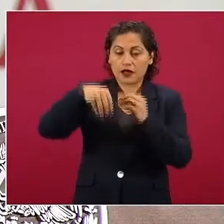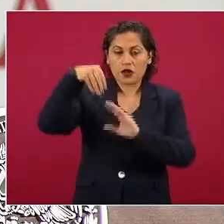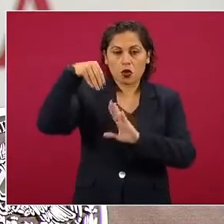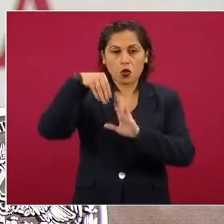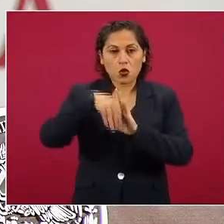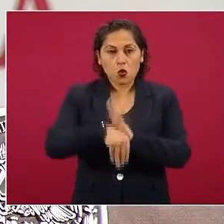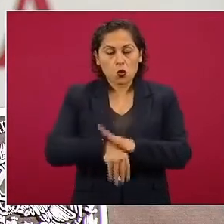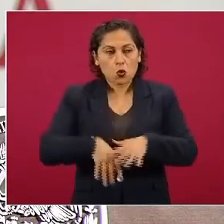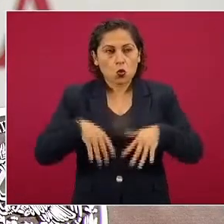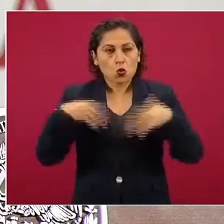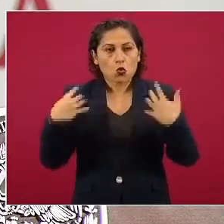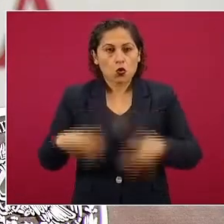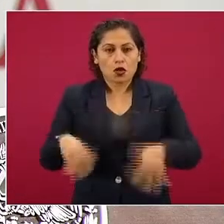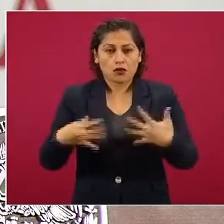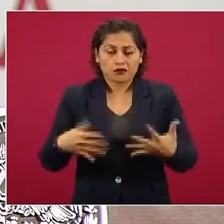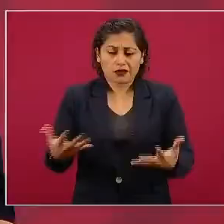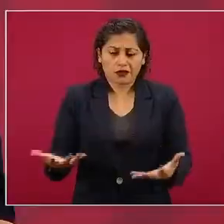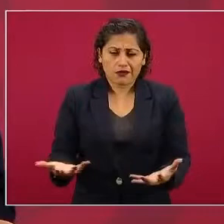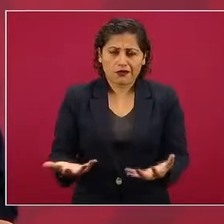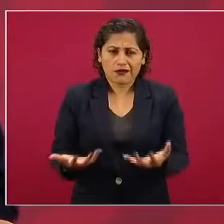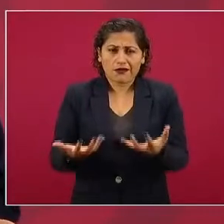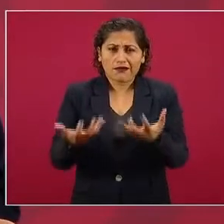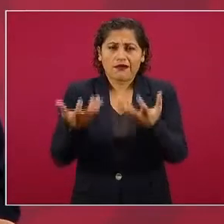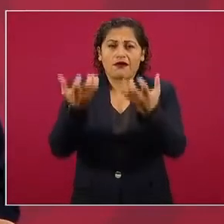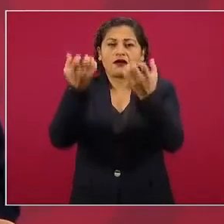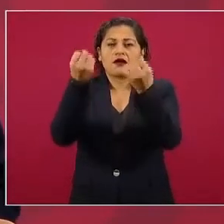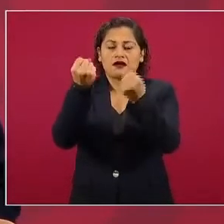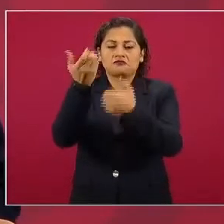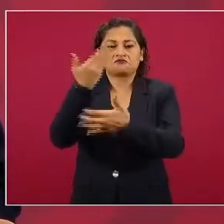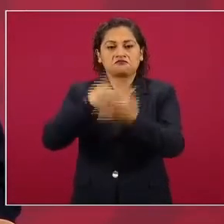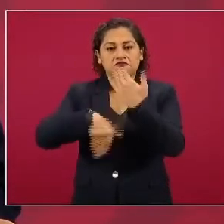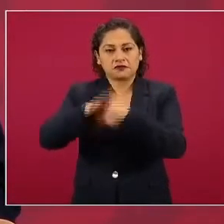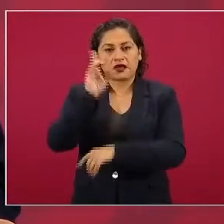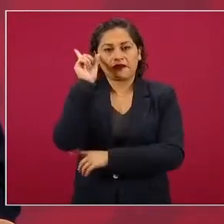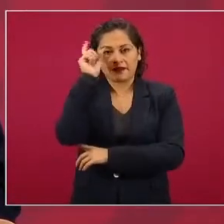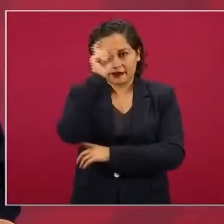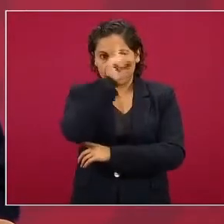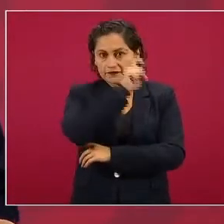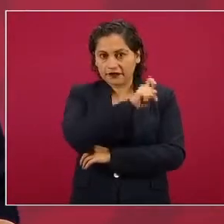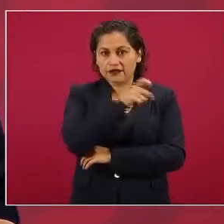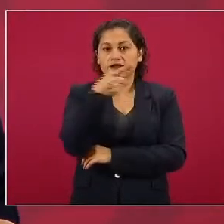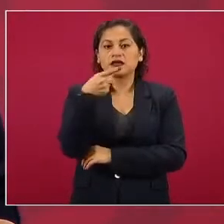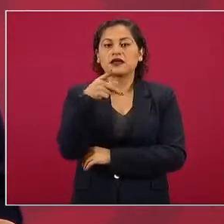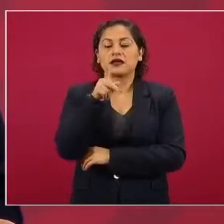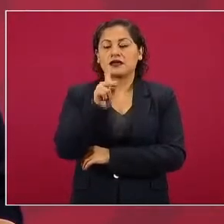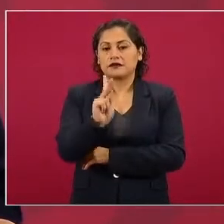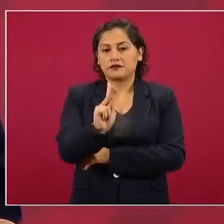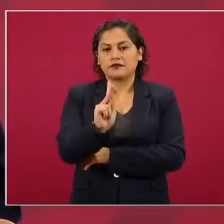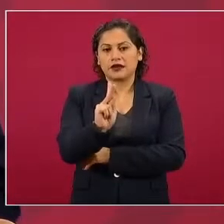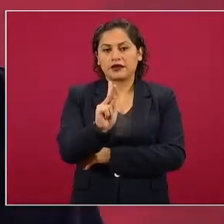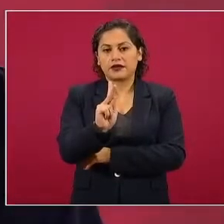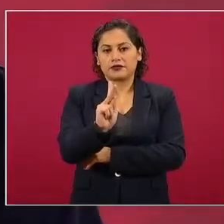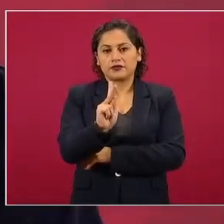Es difícil, pero no es lo mismo que la pandemia.